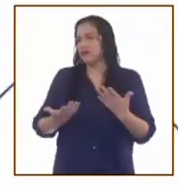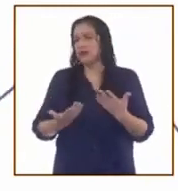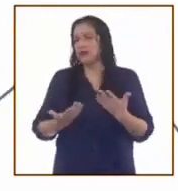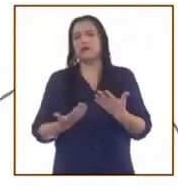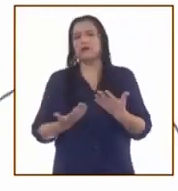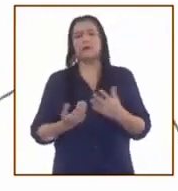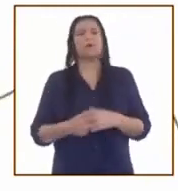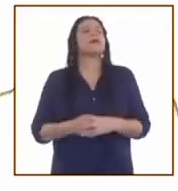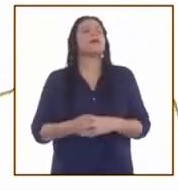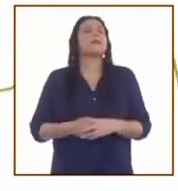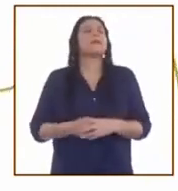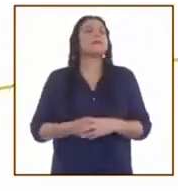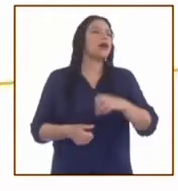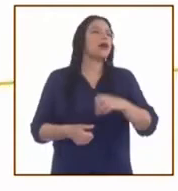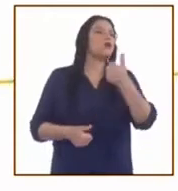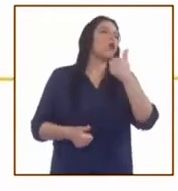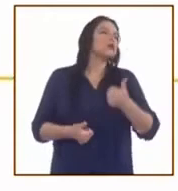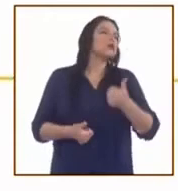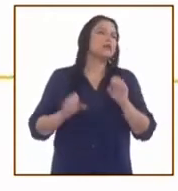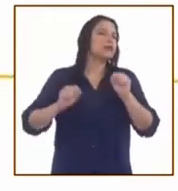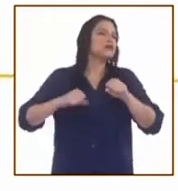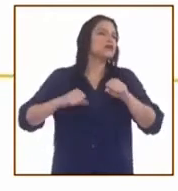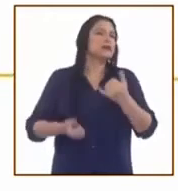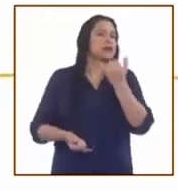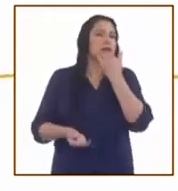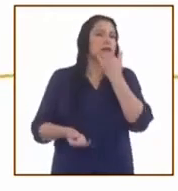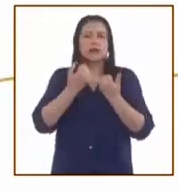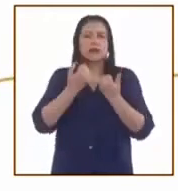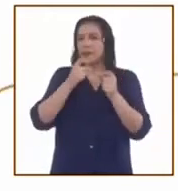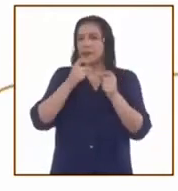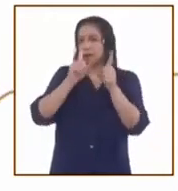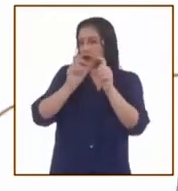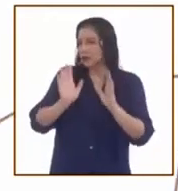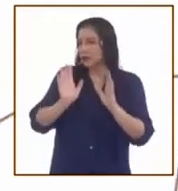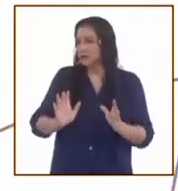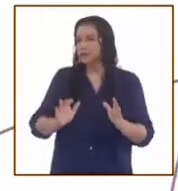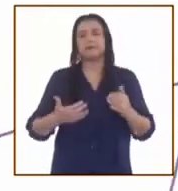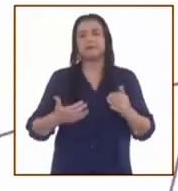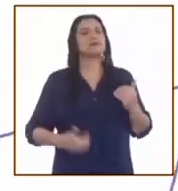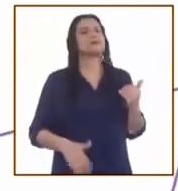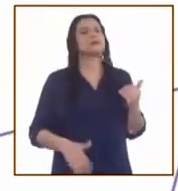correcto. ¿Algún otro posible error?